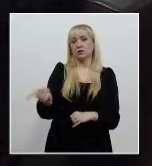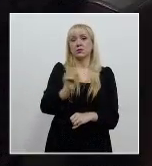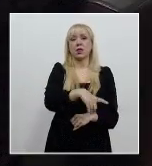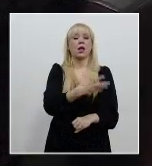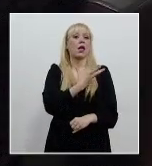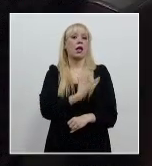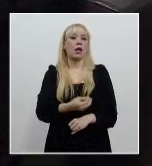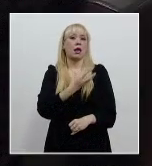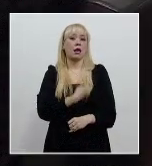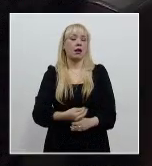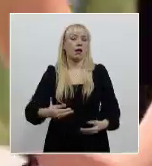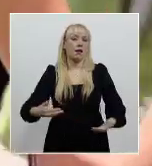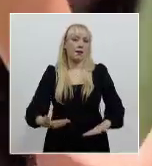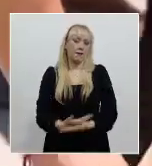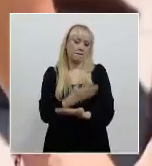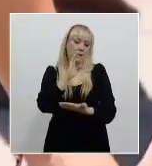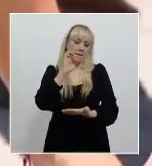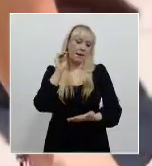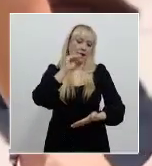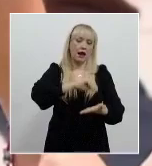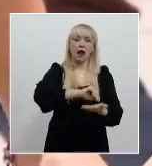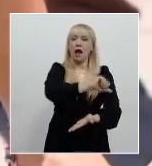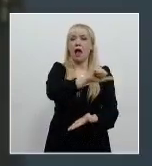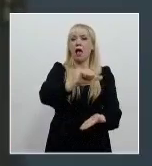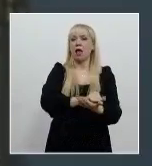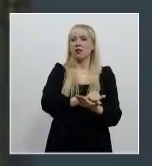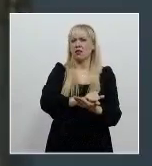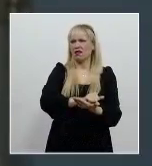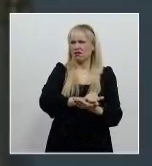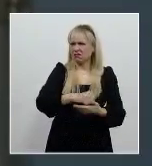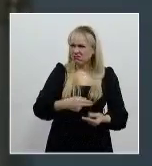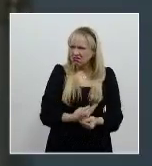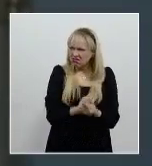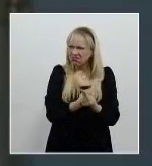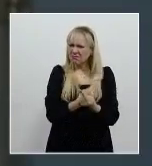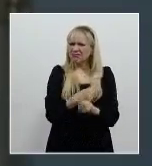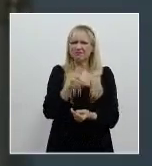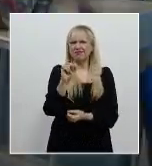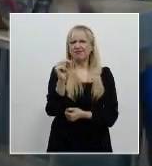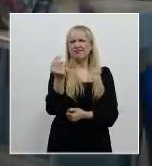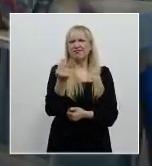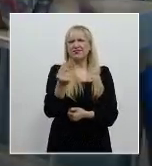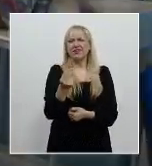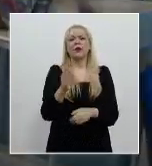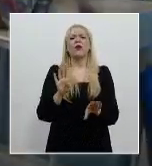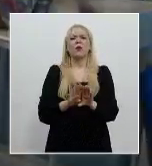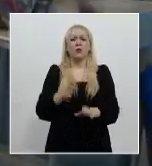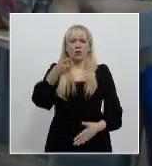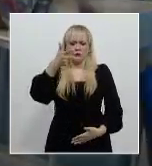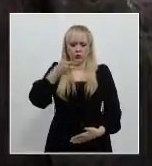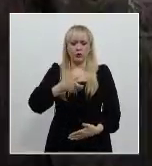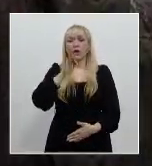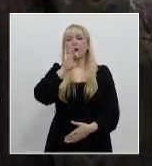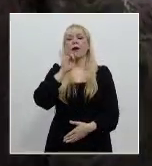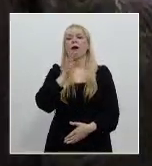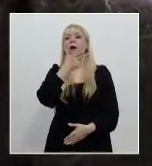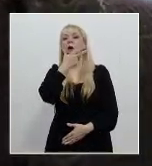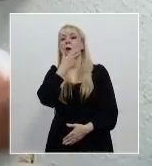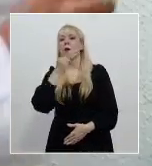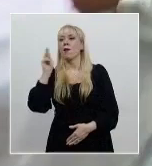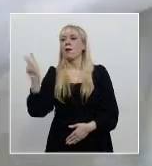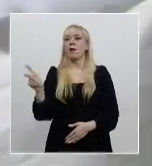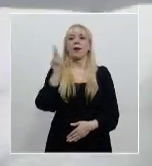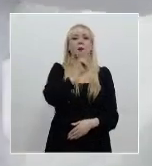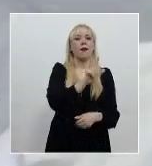la filiación de un infante nacido bajo la técnica de reproducción asistida, ello en atención al interés superior de la